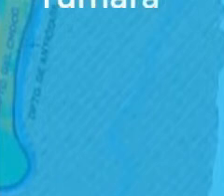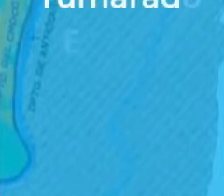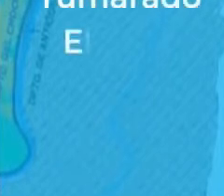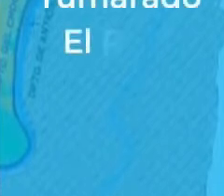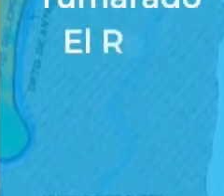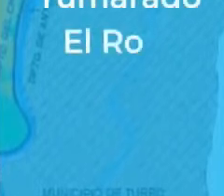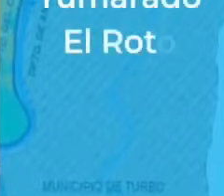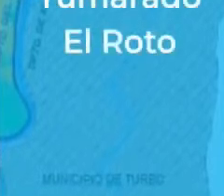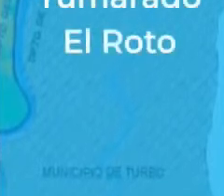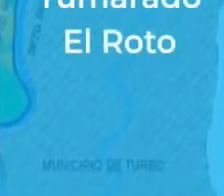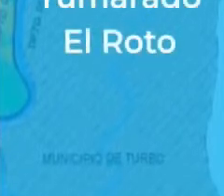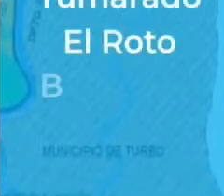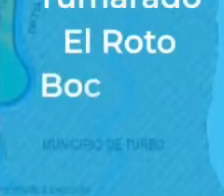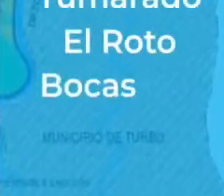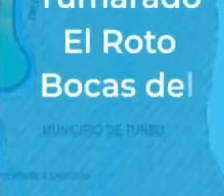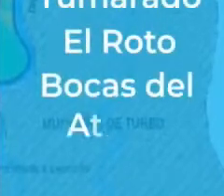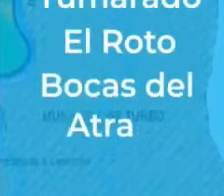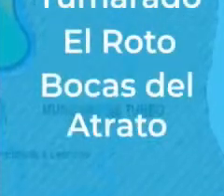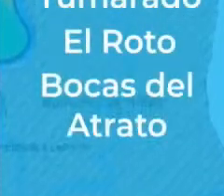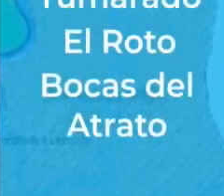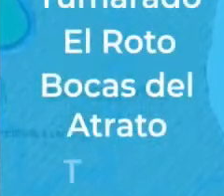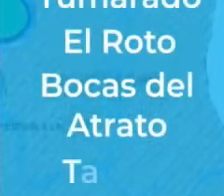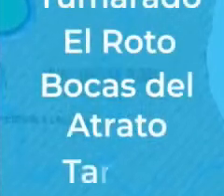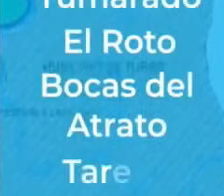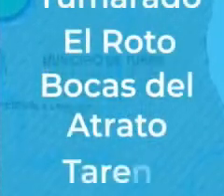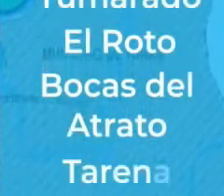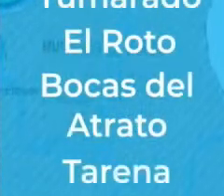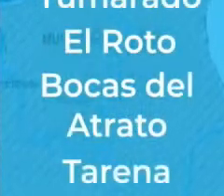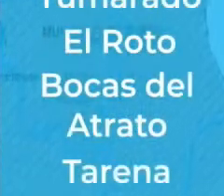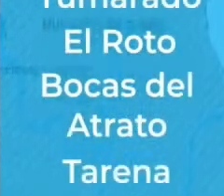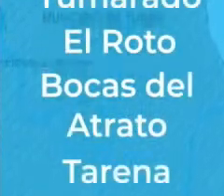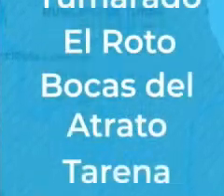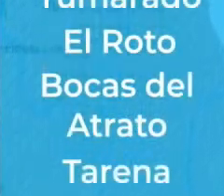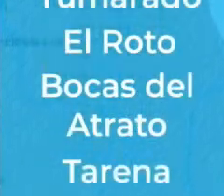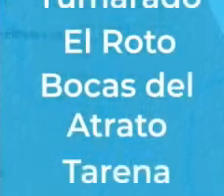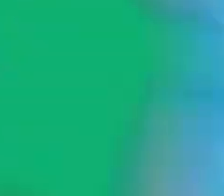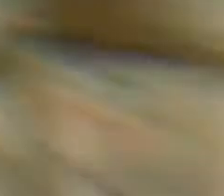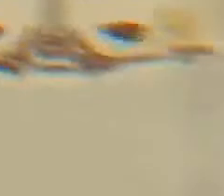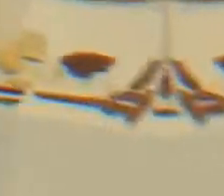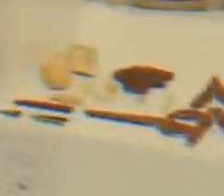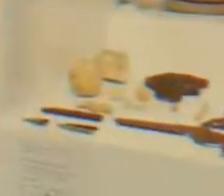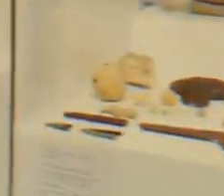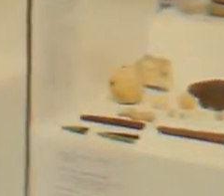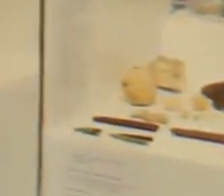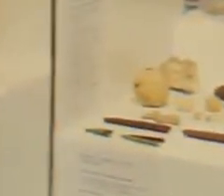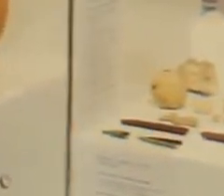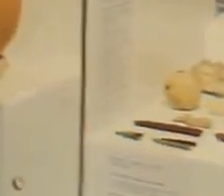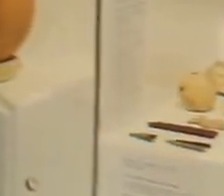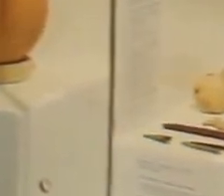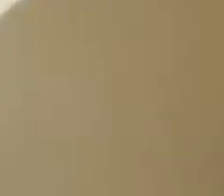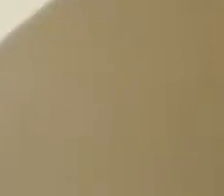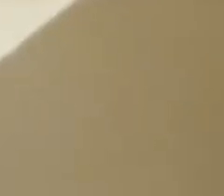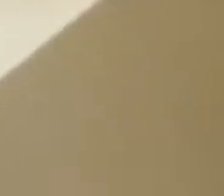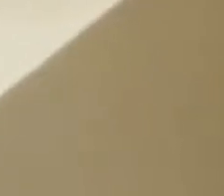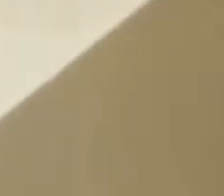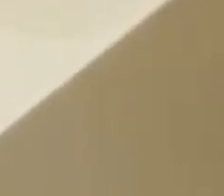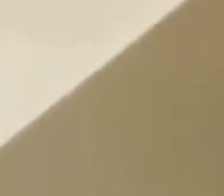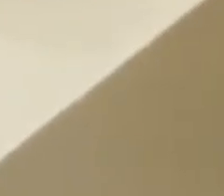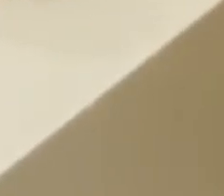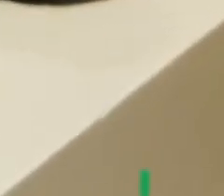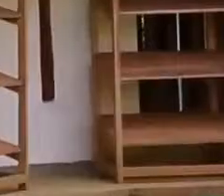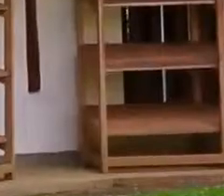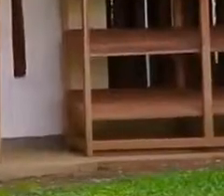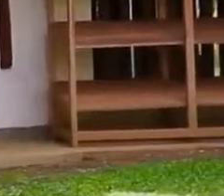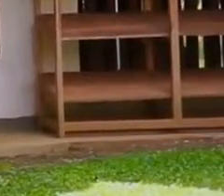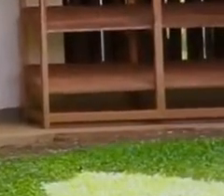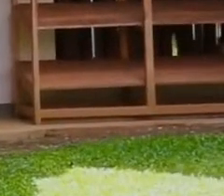Marriaga, Sumaradó, El Roto, Bocas del Atrato, Tarena y Santuario, donde se encuentra el Museo